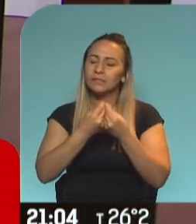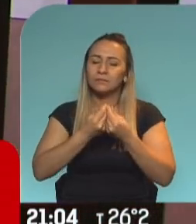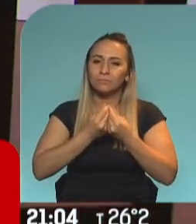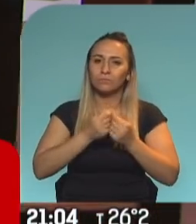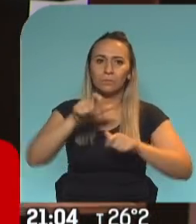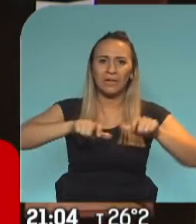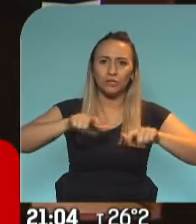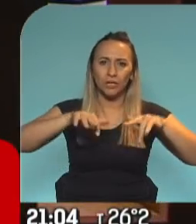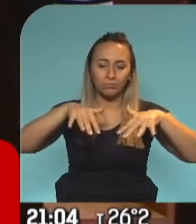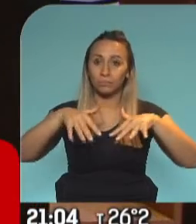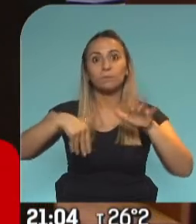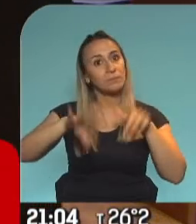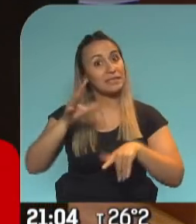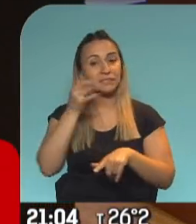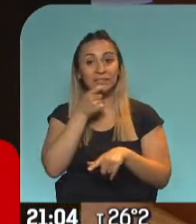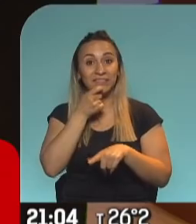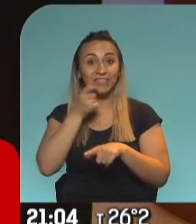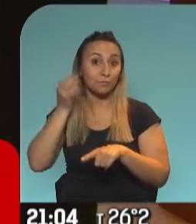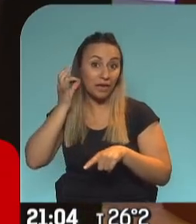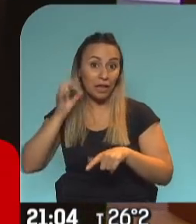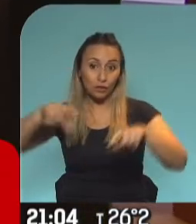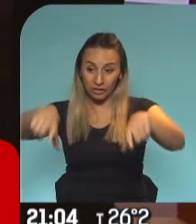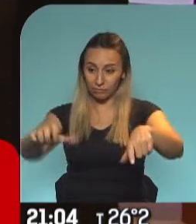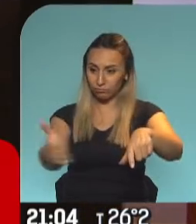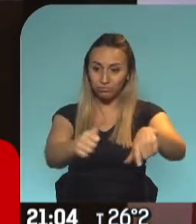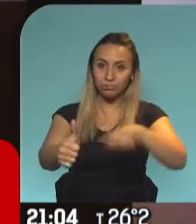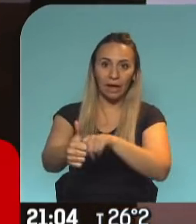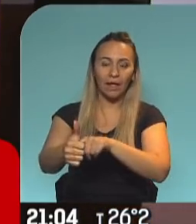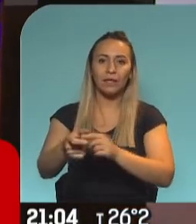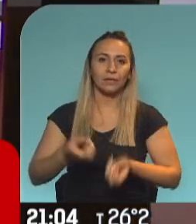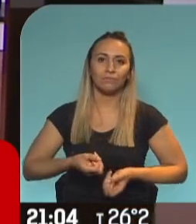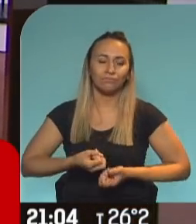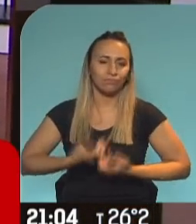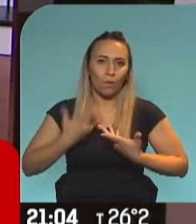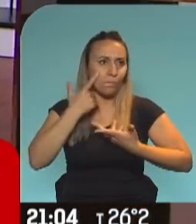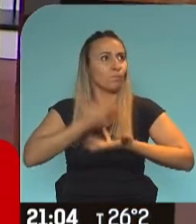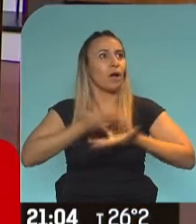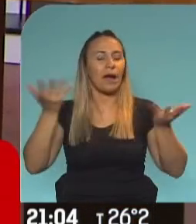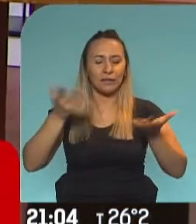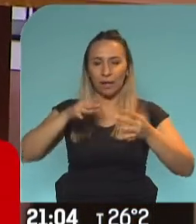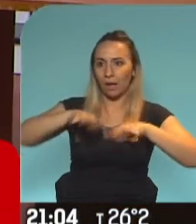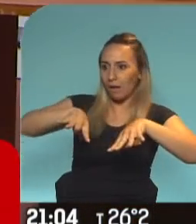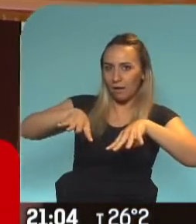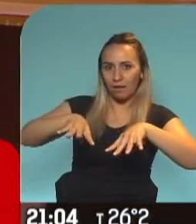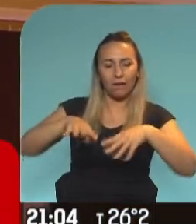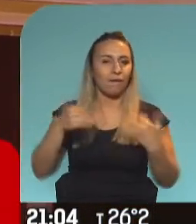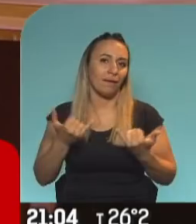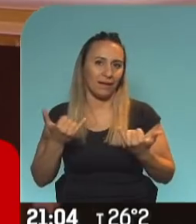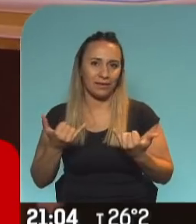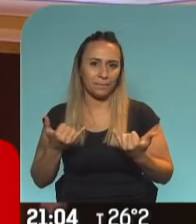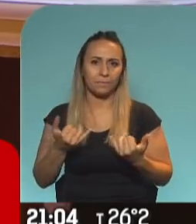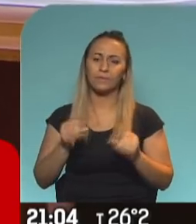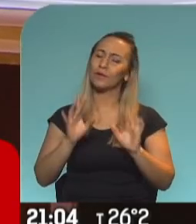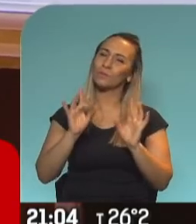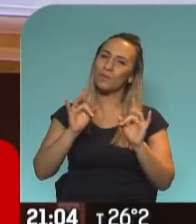en un campo de juego, sobre todo cuando Maradona exteriorizaba todo lo que era. Era difícil, Diana, empezado el